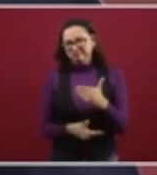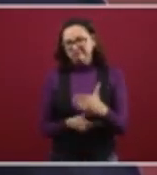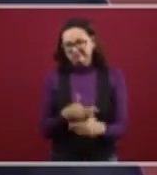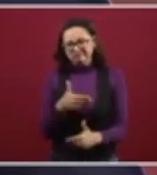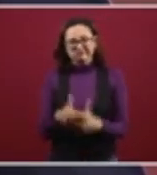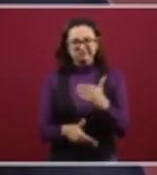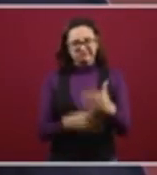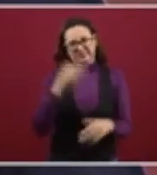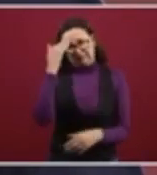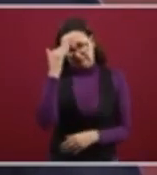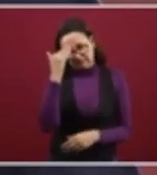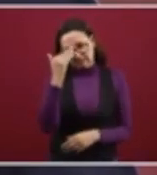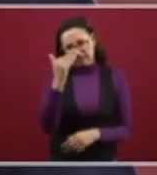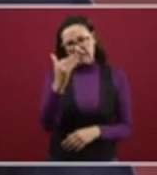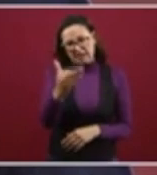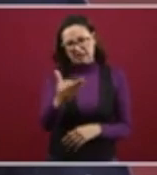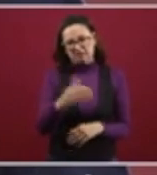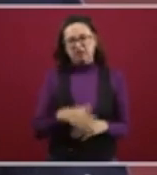bueno, otro